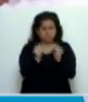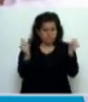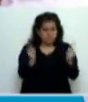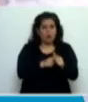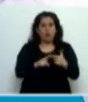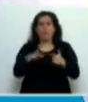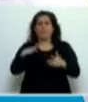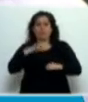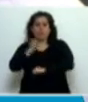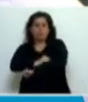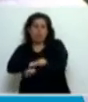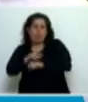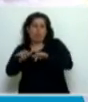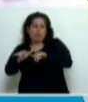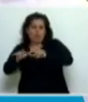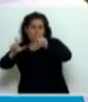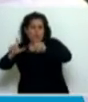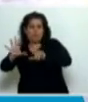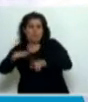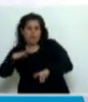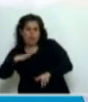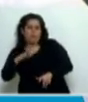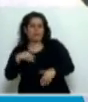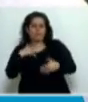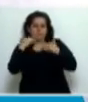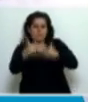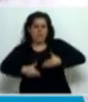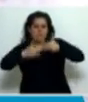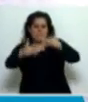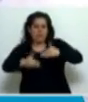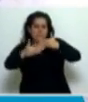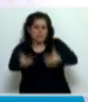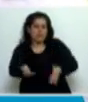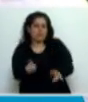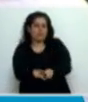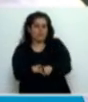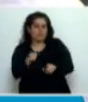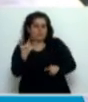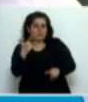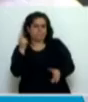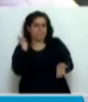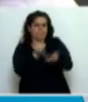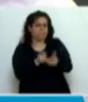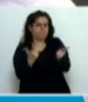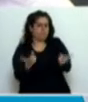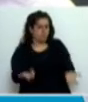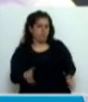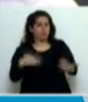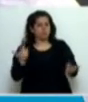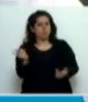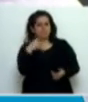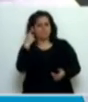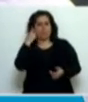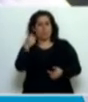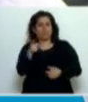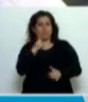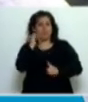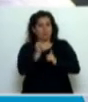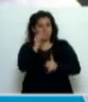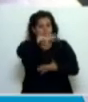los mismos y siguen esperando el sueño de los justos. Entonces vemos que este informe de la auditoría determina